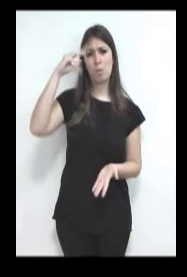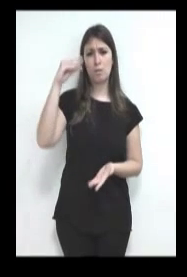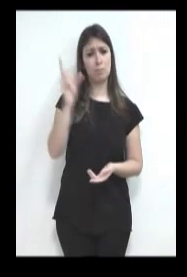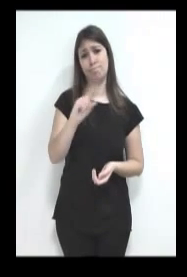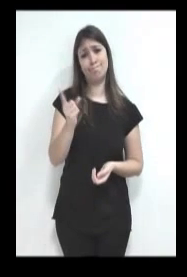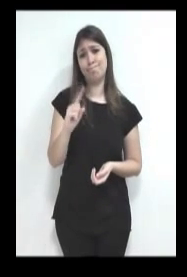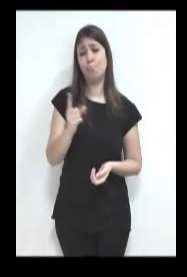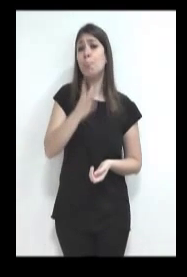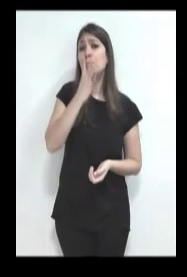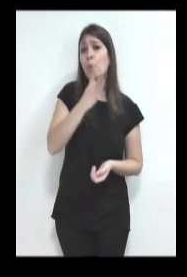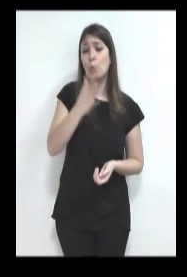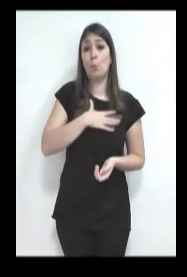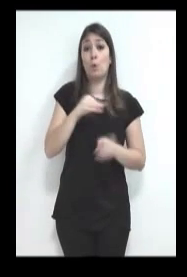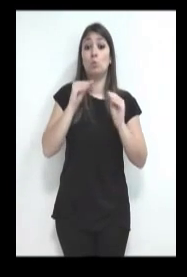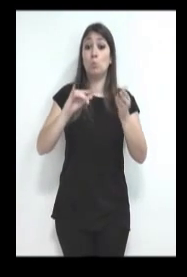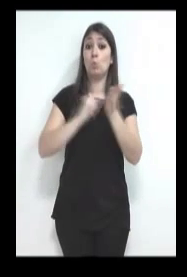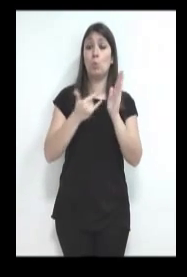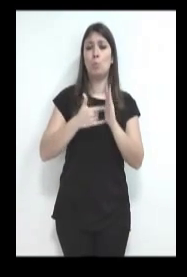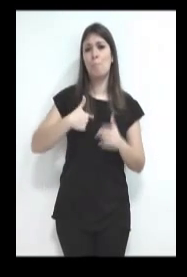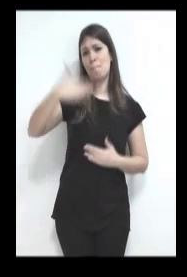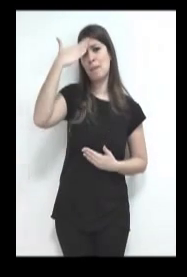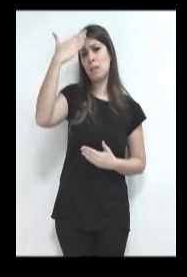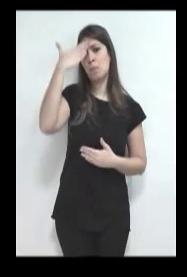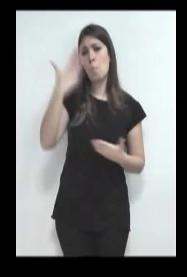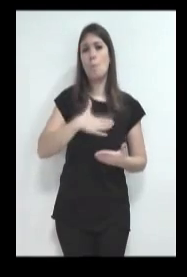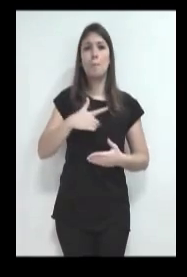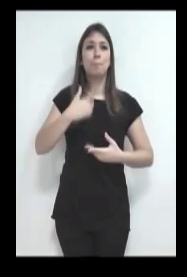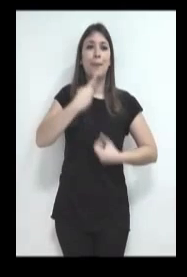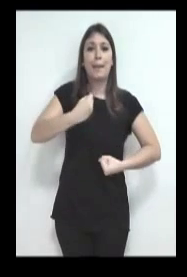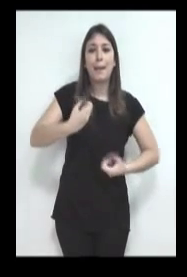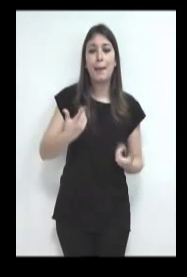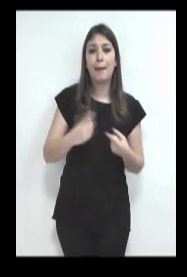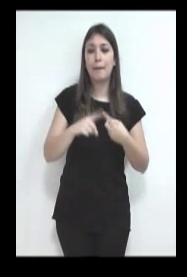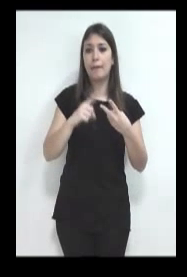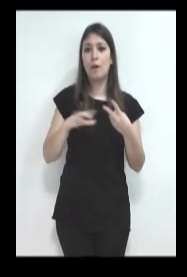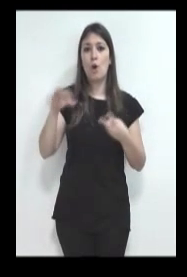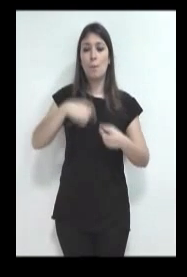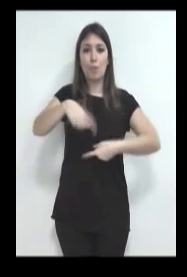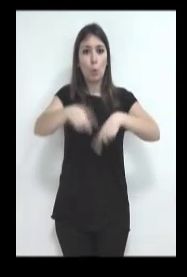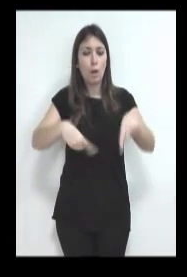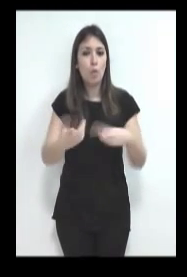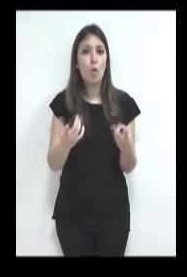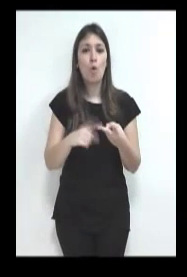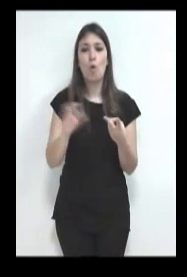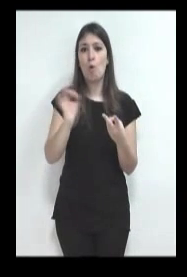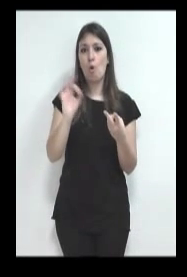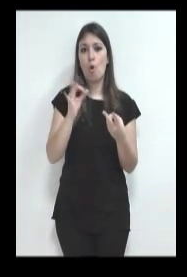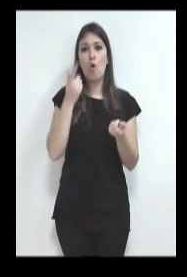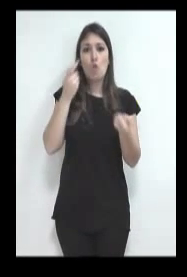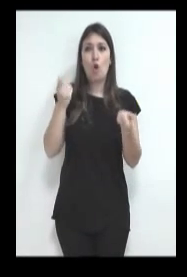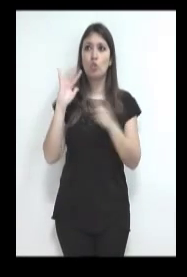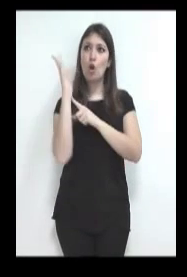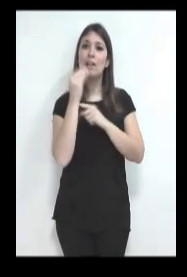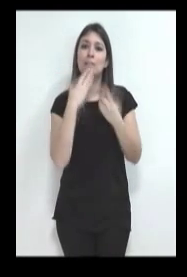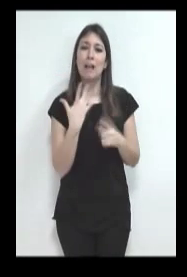porque tienen un eje o una directriz principal, que pueda ser la energía, la circulación, el control